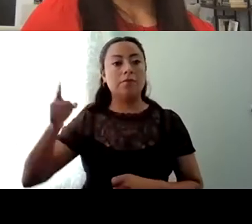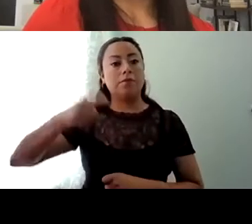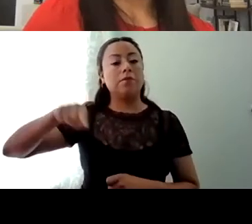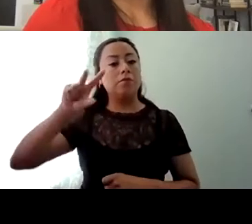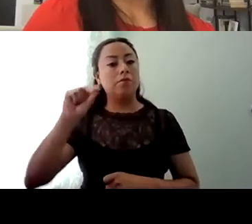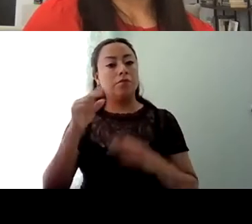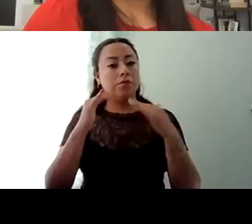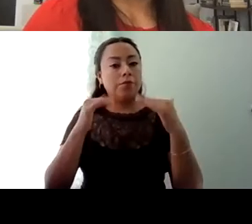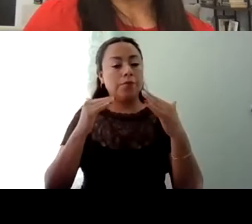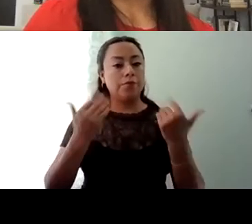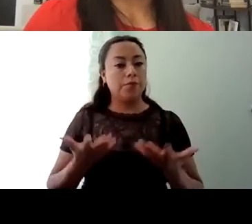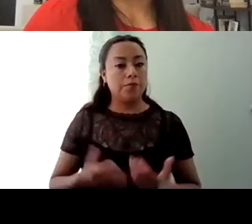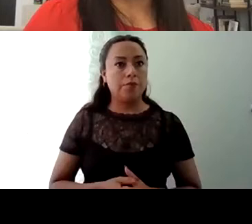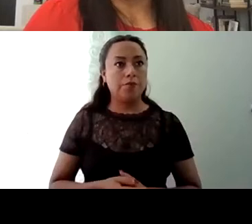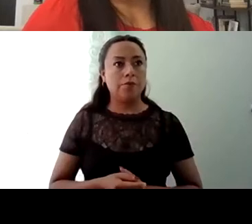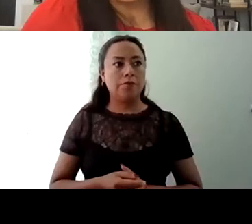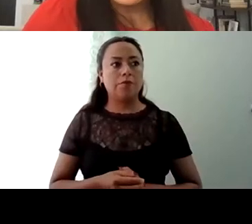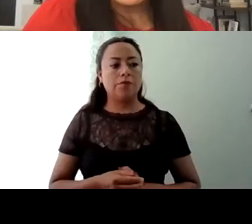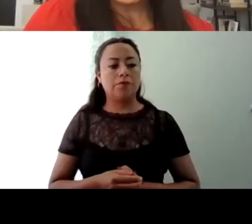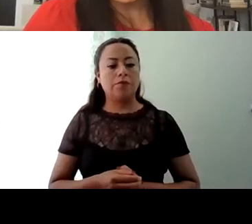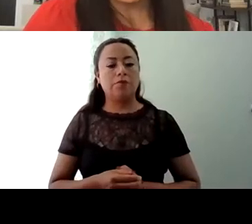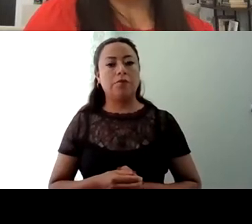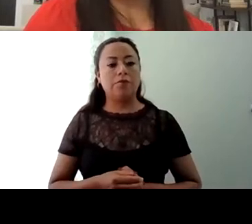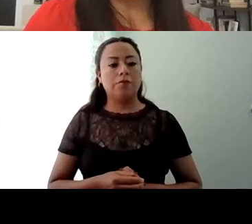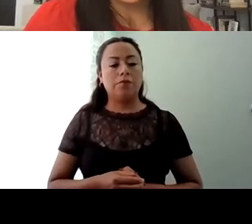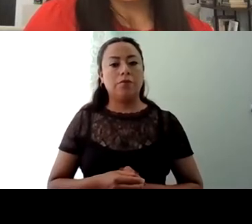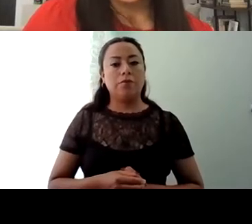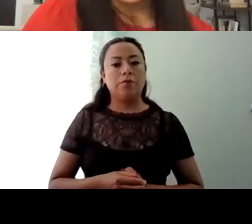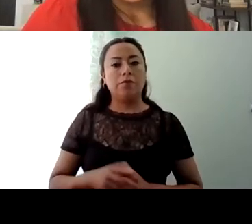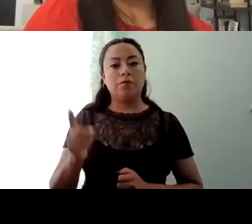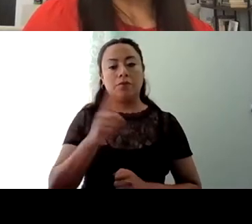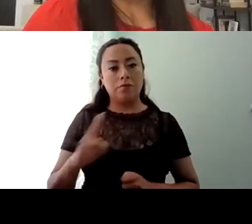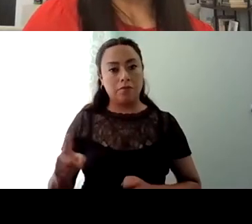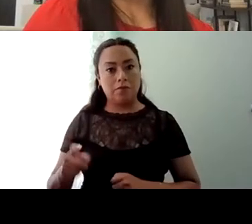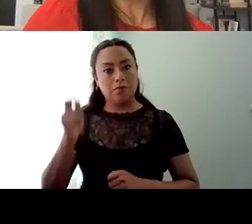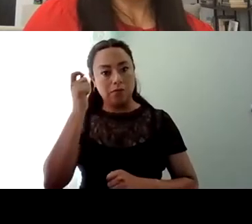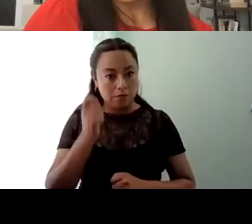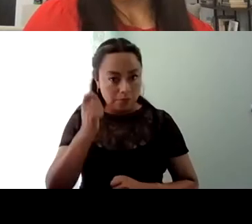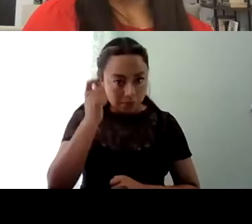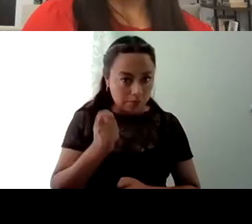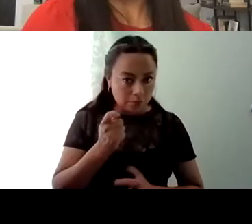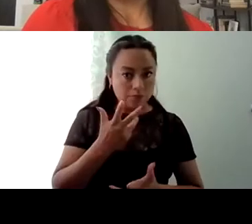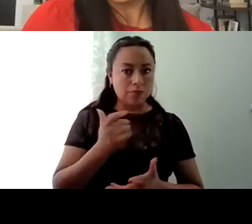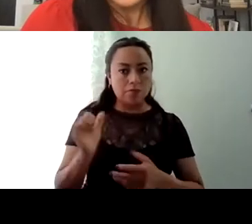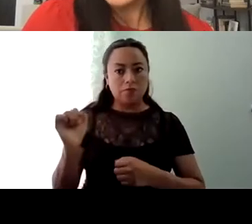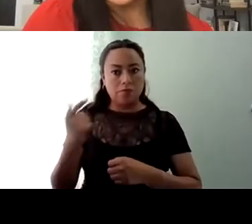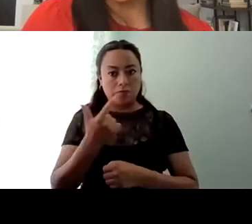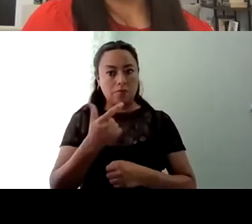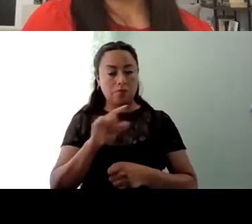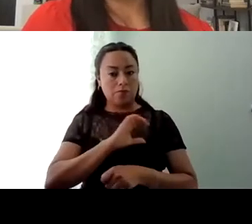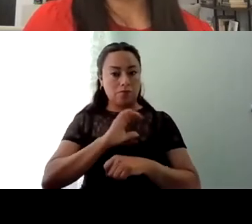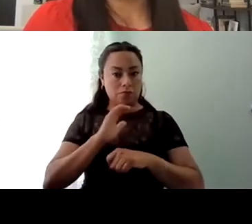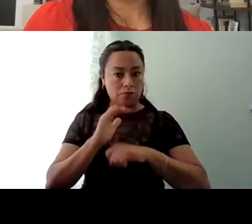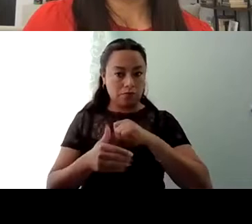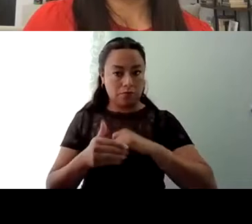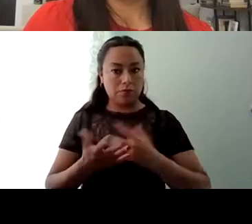ya, pues no tienen retiro, no tienen pensión, y muchas veces, la mayoría de